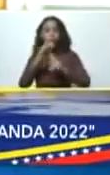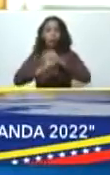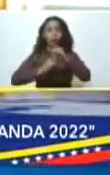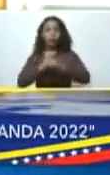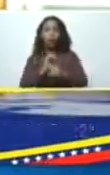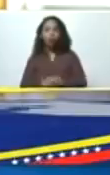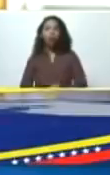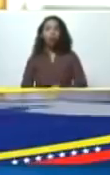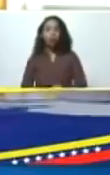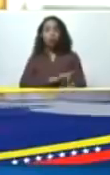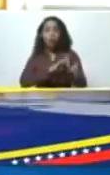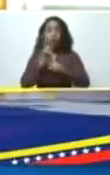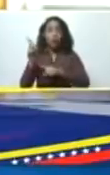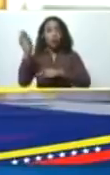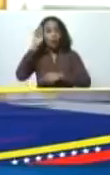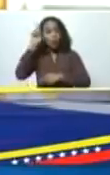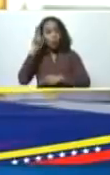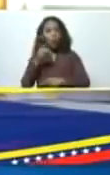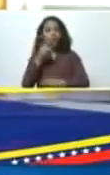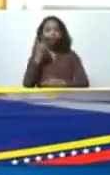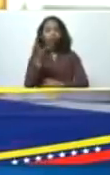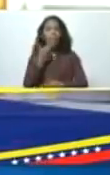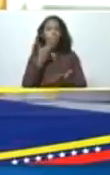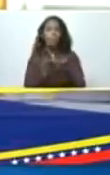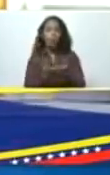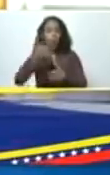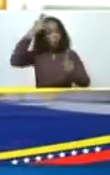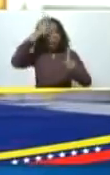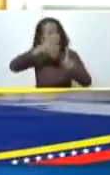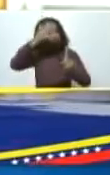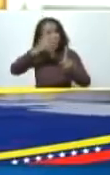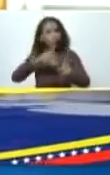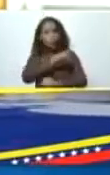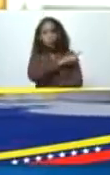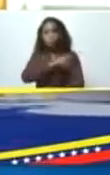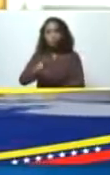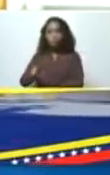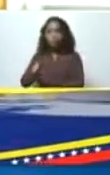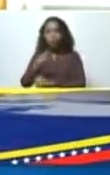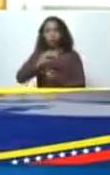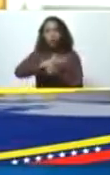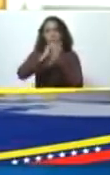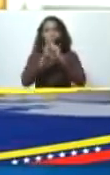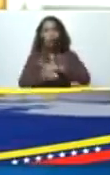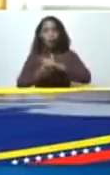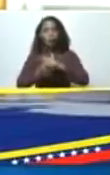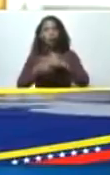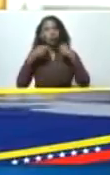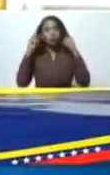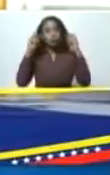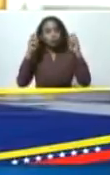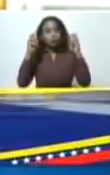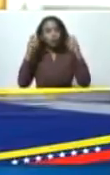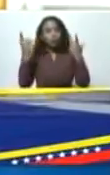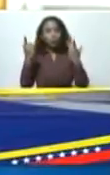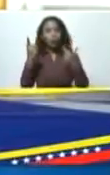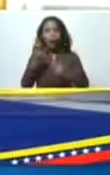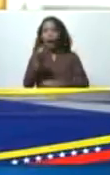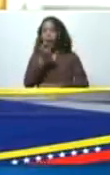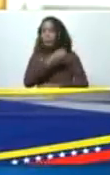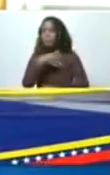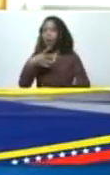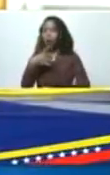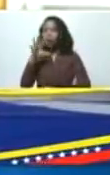internacional. En esa razón, usted nos ha pedido, nos ha instruido, ordenar la sustitución gradual del arroz blanco, de